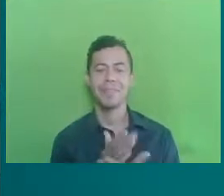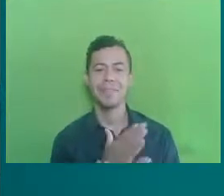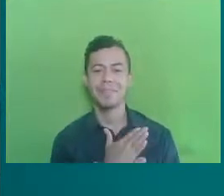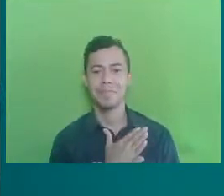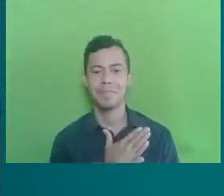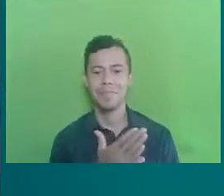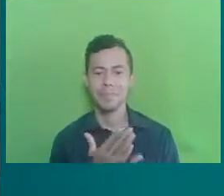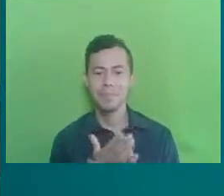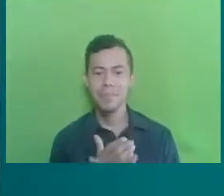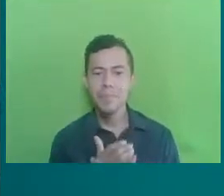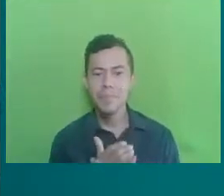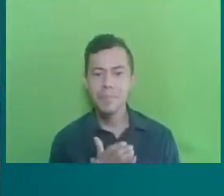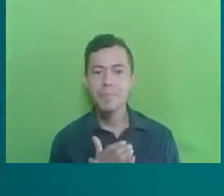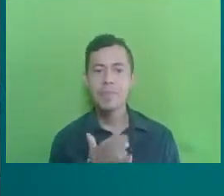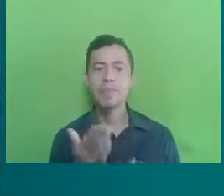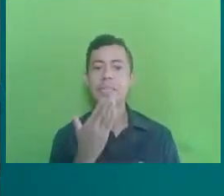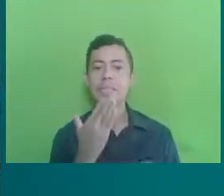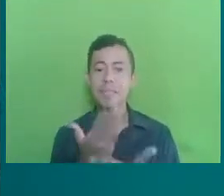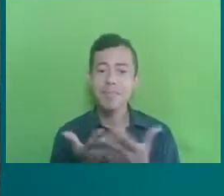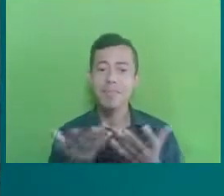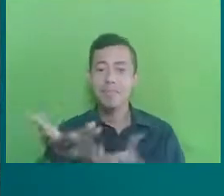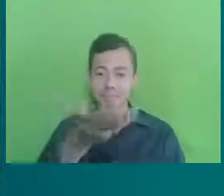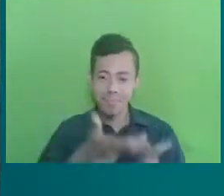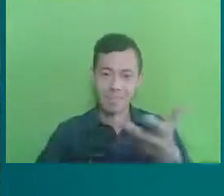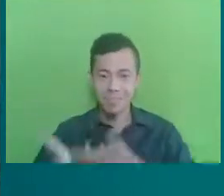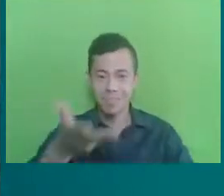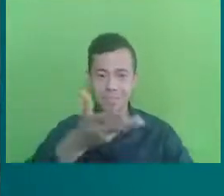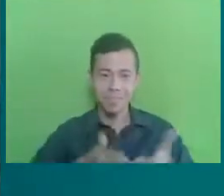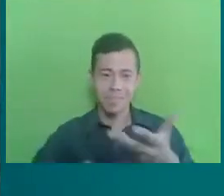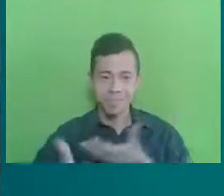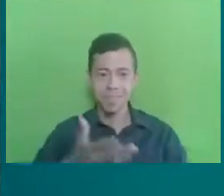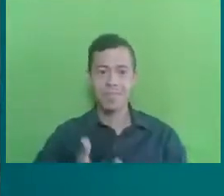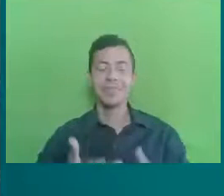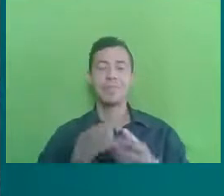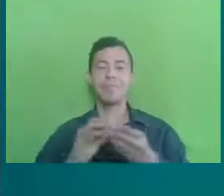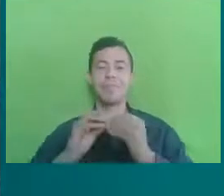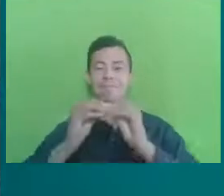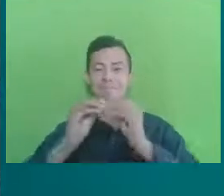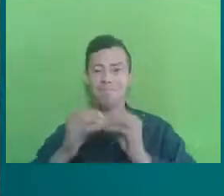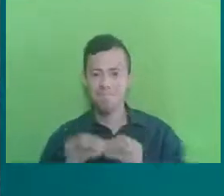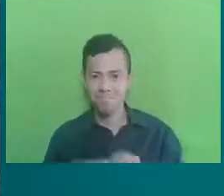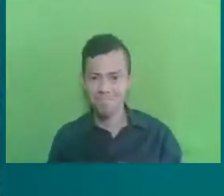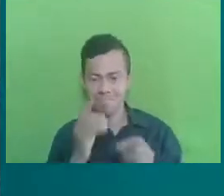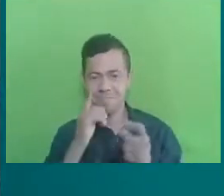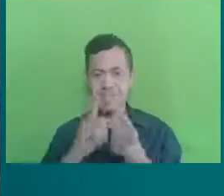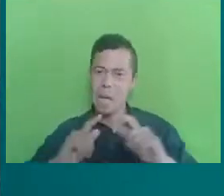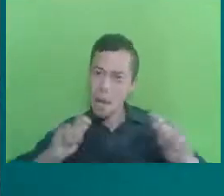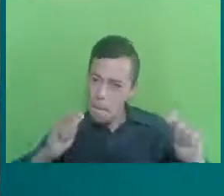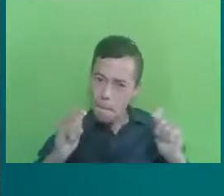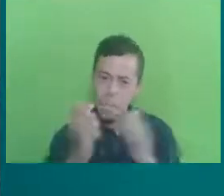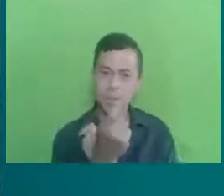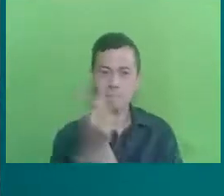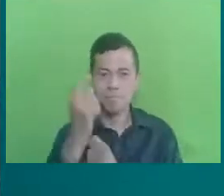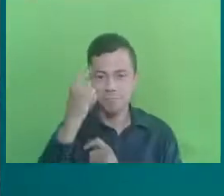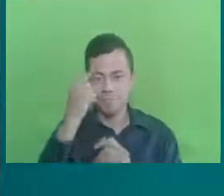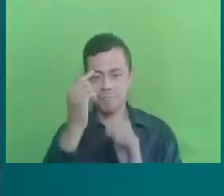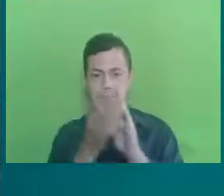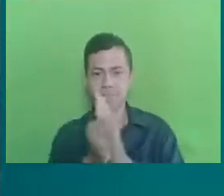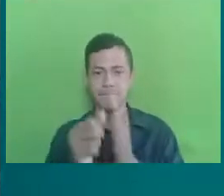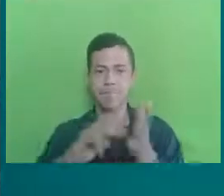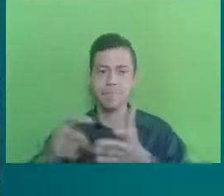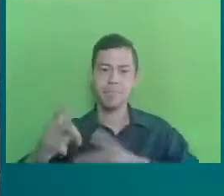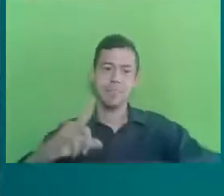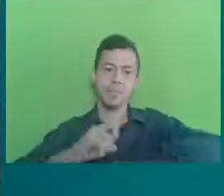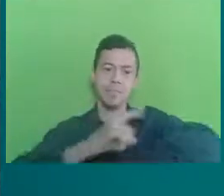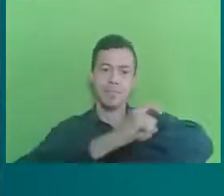aceptar. Gracias por permitirnos compartir un poco de la transformación digital de la mano de inteligencia artificial dentro de Google. Y